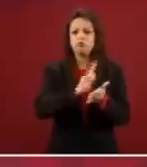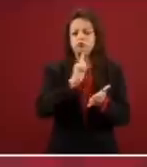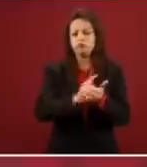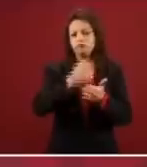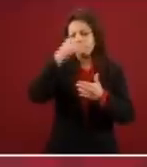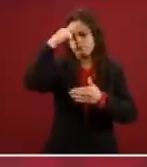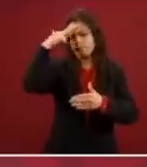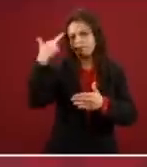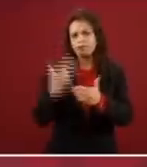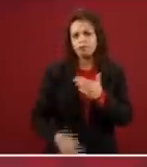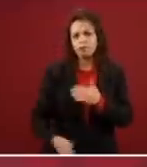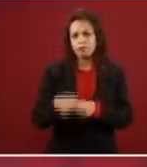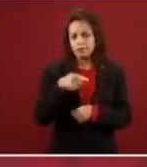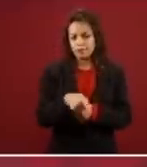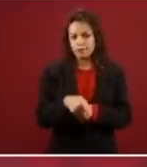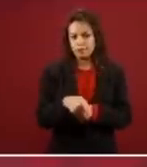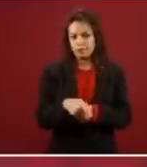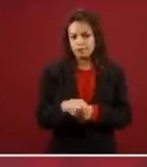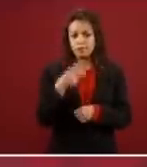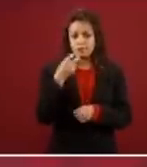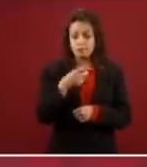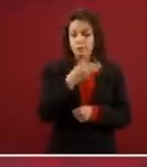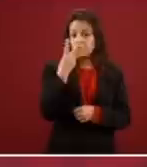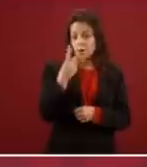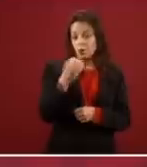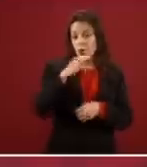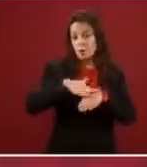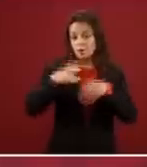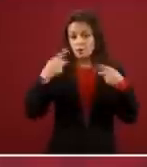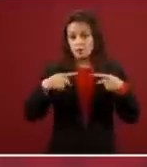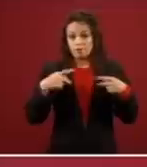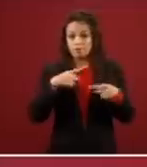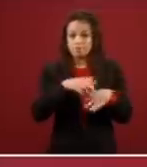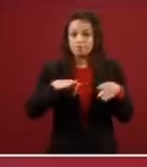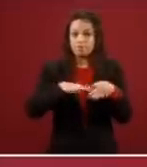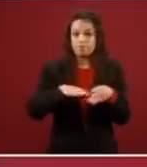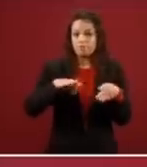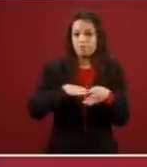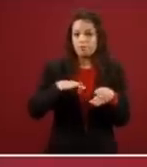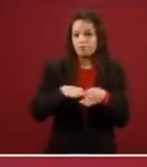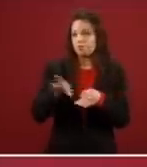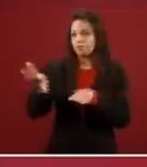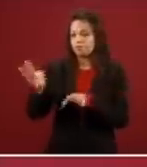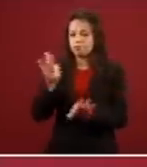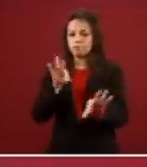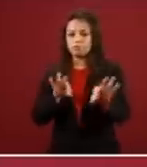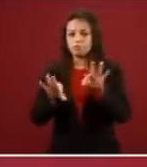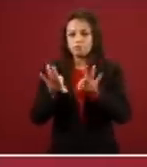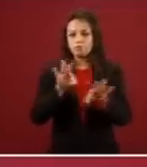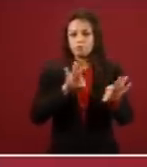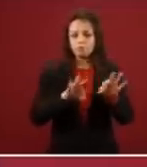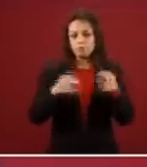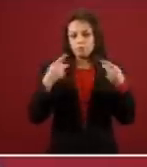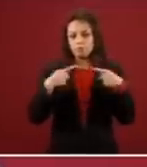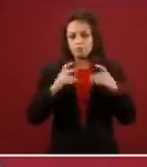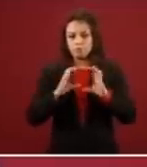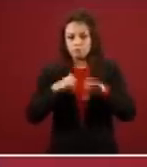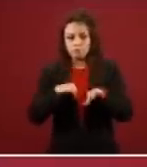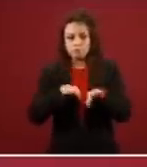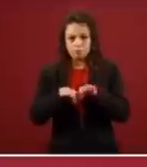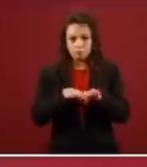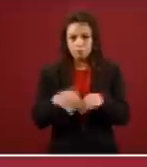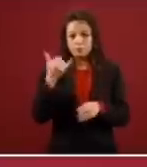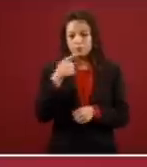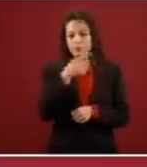más personas que en forma permanente y reiterada llevan a cabo actividades ilícitas, como en este caso es la